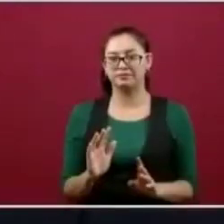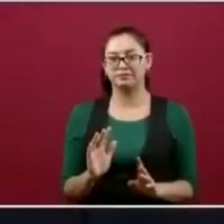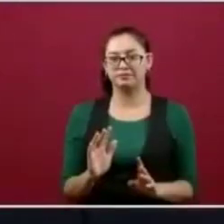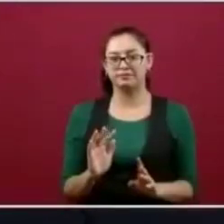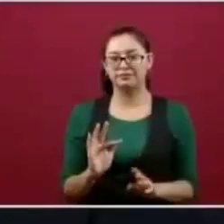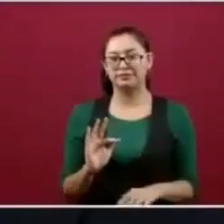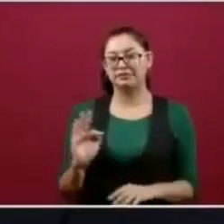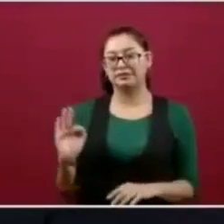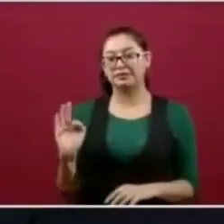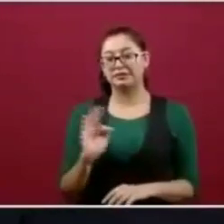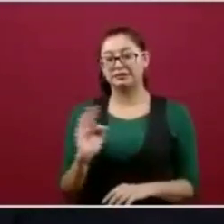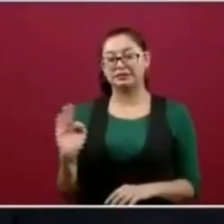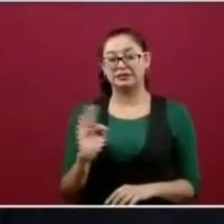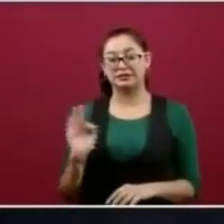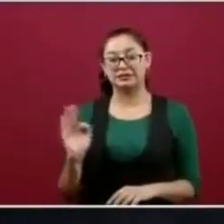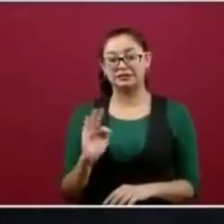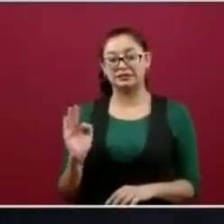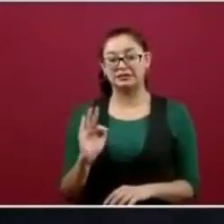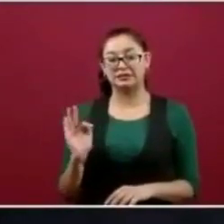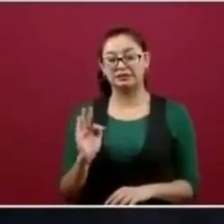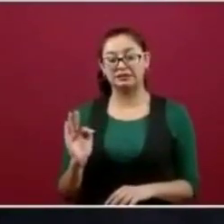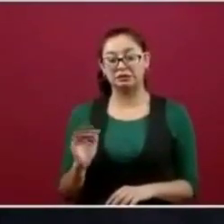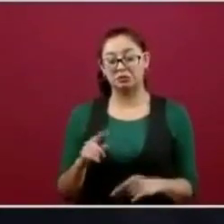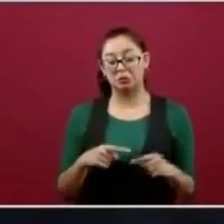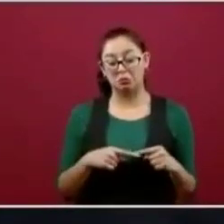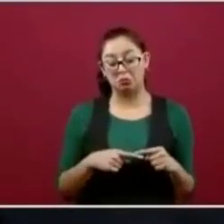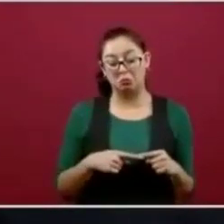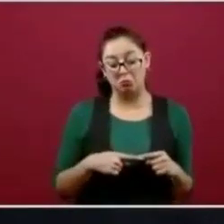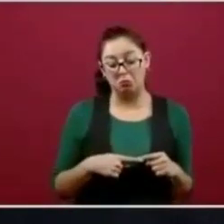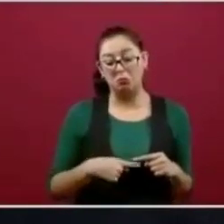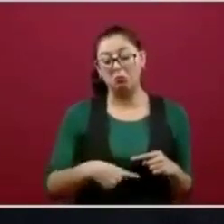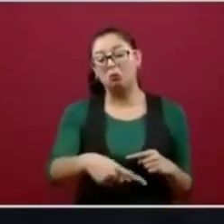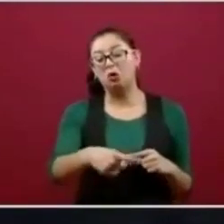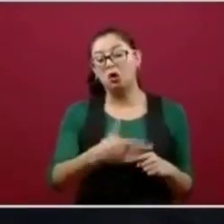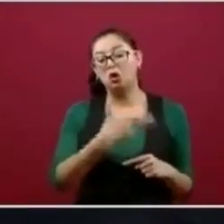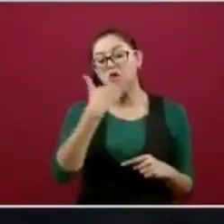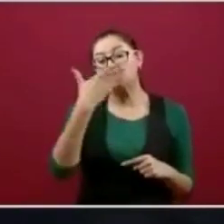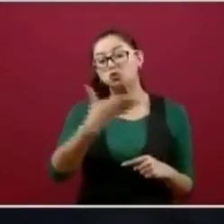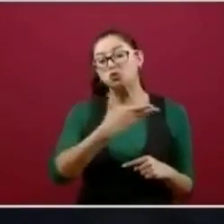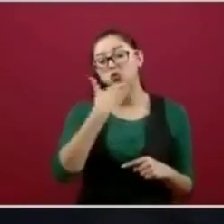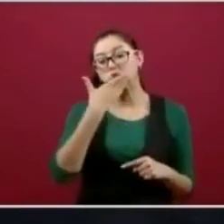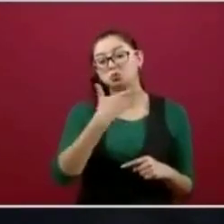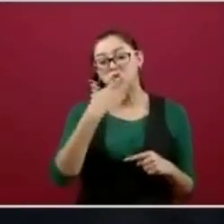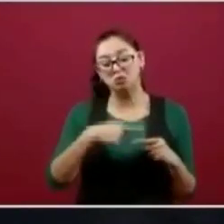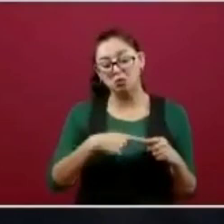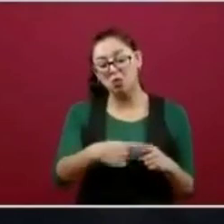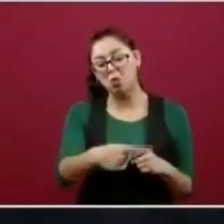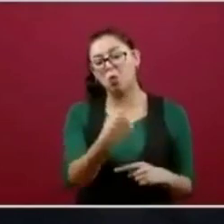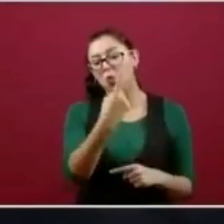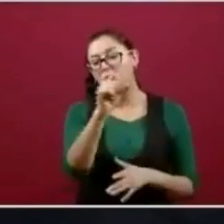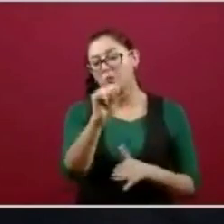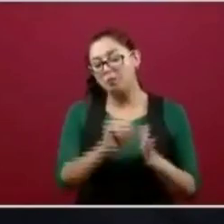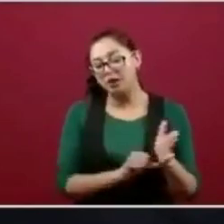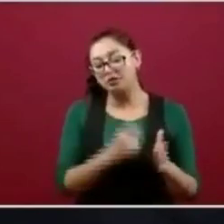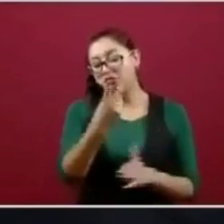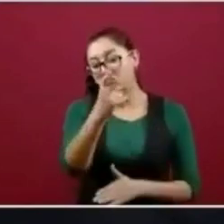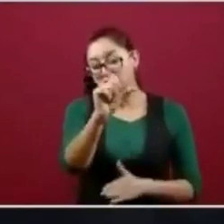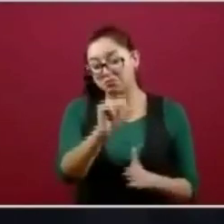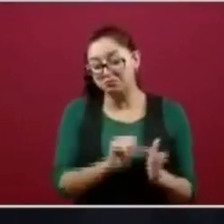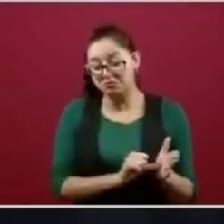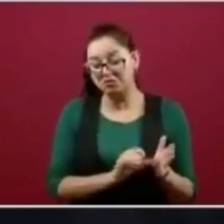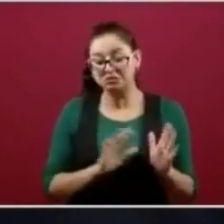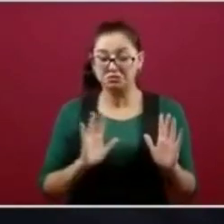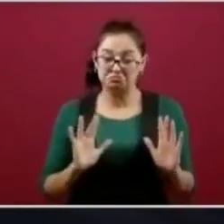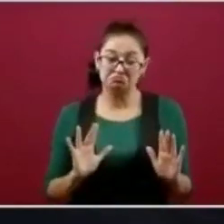que les dure esa práctica un mes, dos meses, pero no